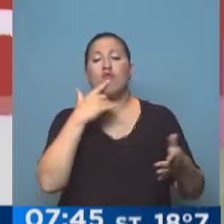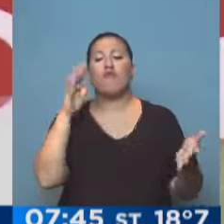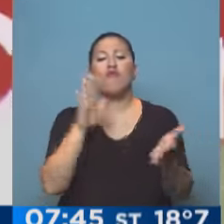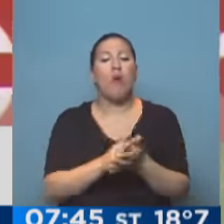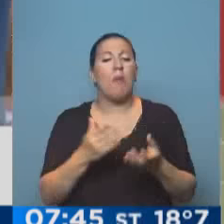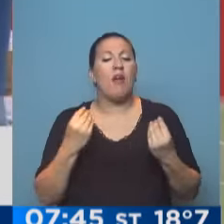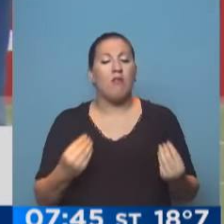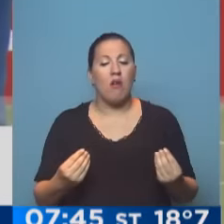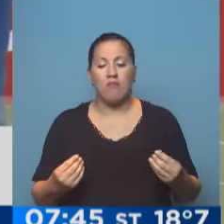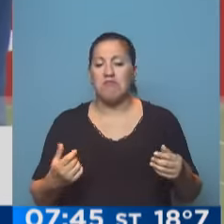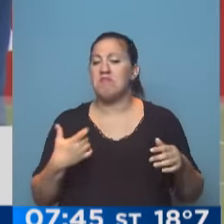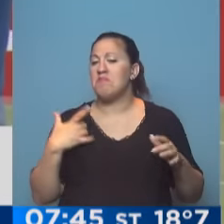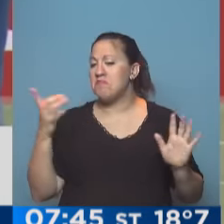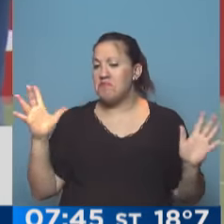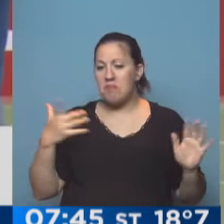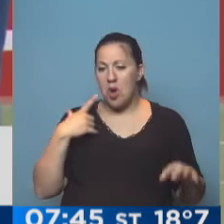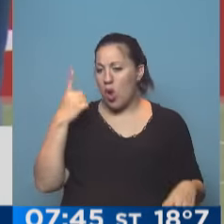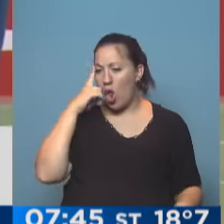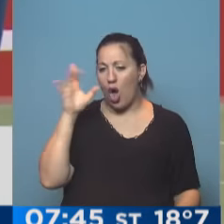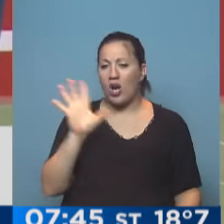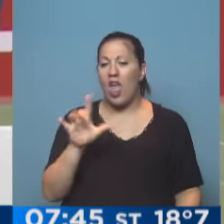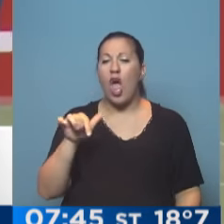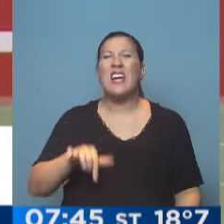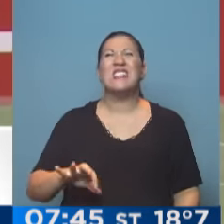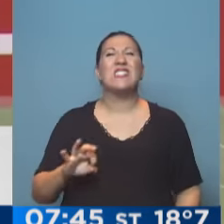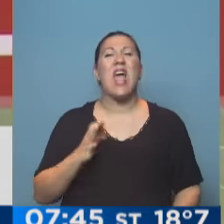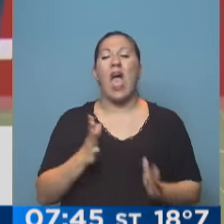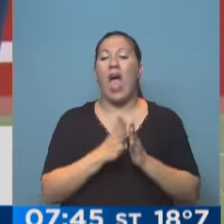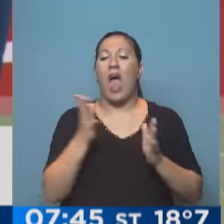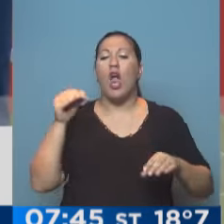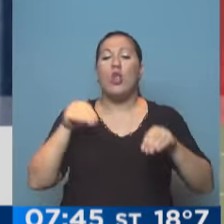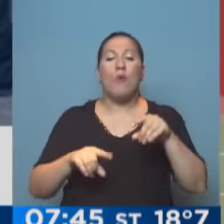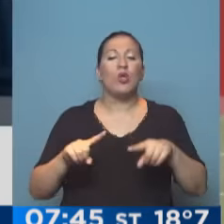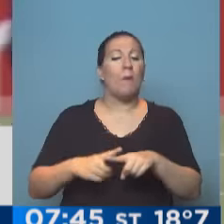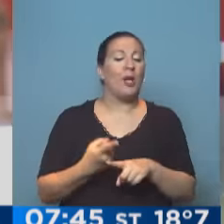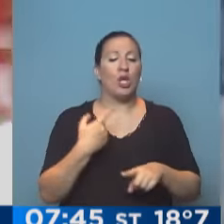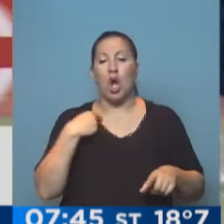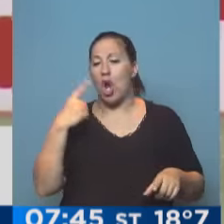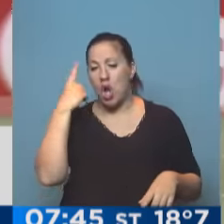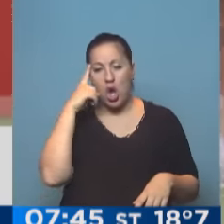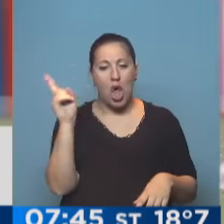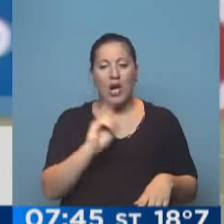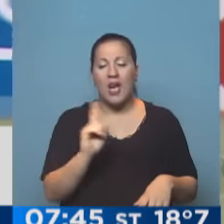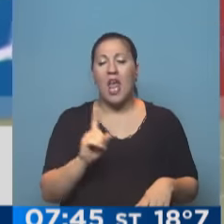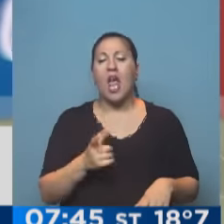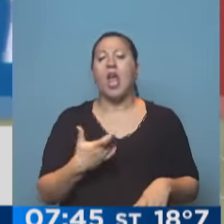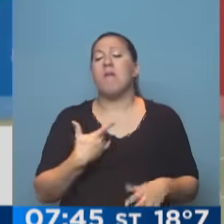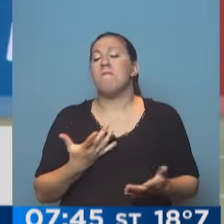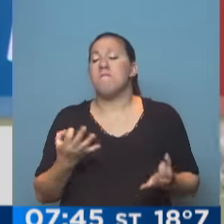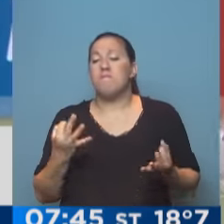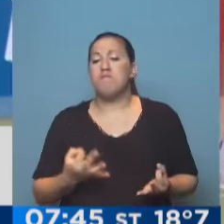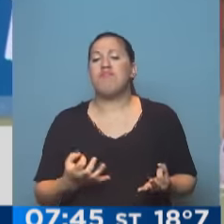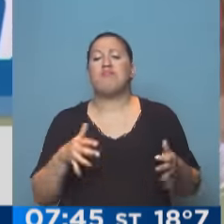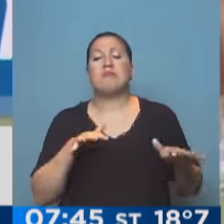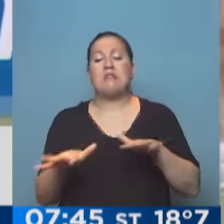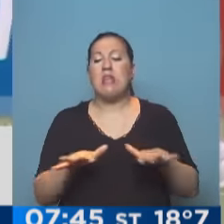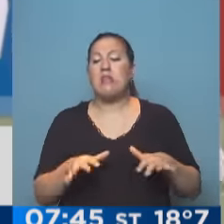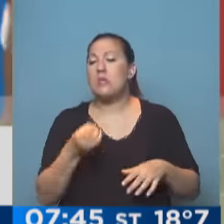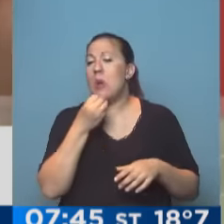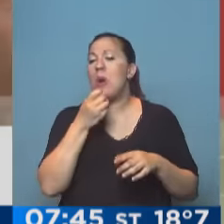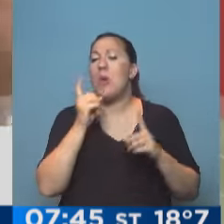qué? No creo que tenga nada que ver el año político. Sinceramente, creo que es una situación que se viviría de